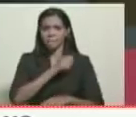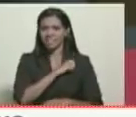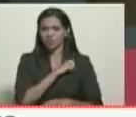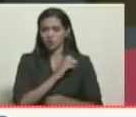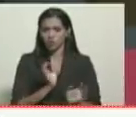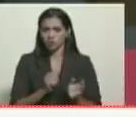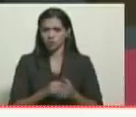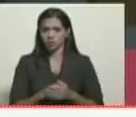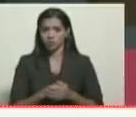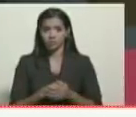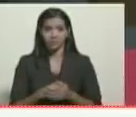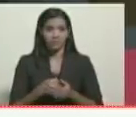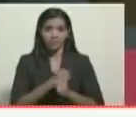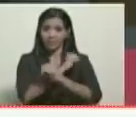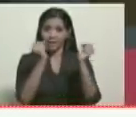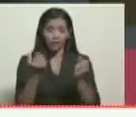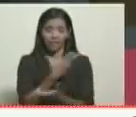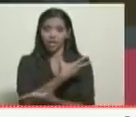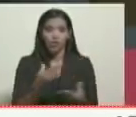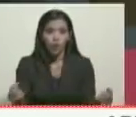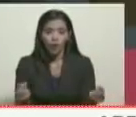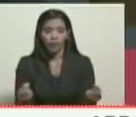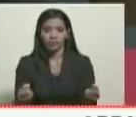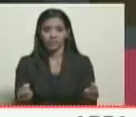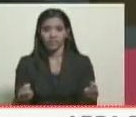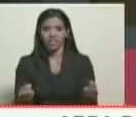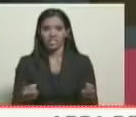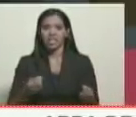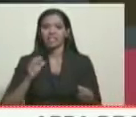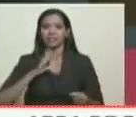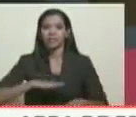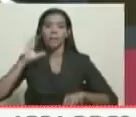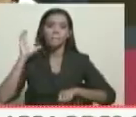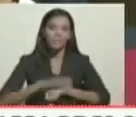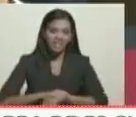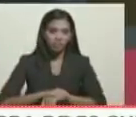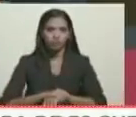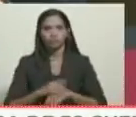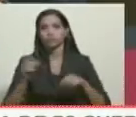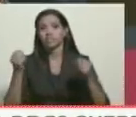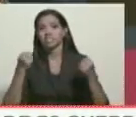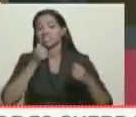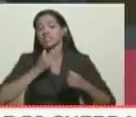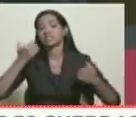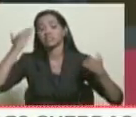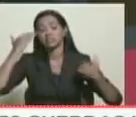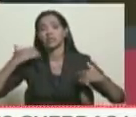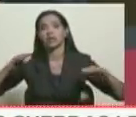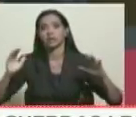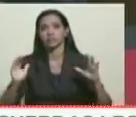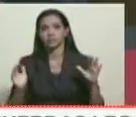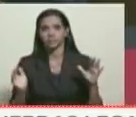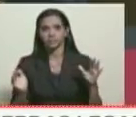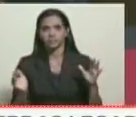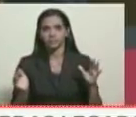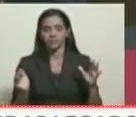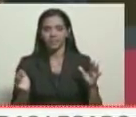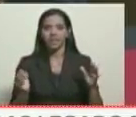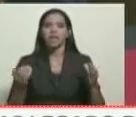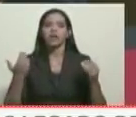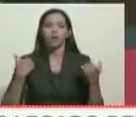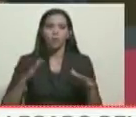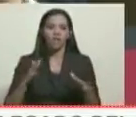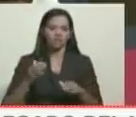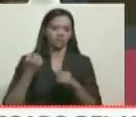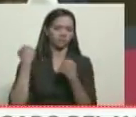Barcelona? Obviamente que no. Estuvieran detenidos, juzgados y quién sabe bajo qué repudio